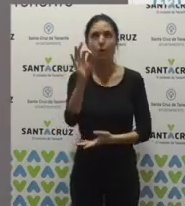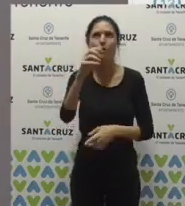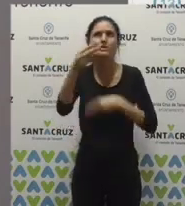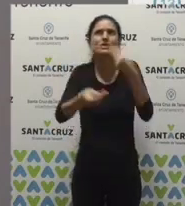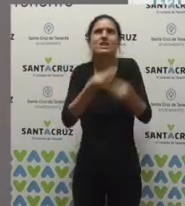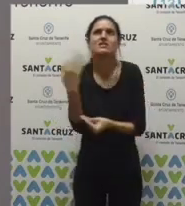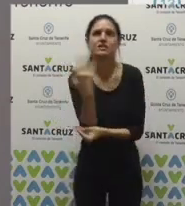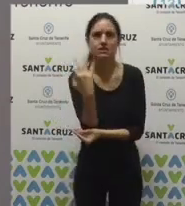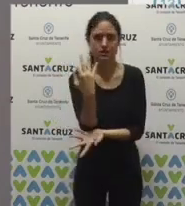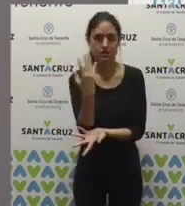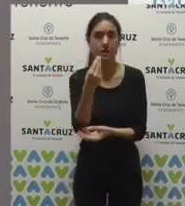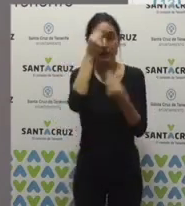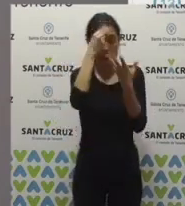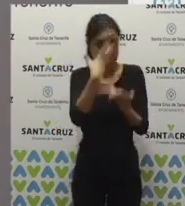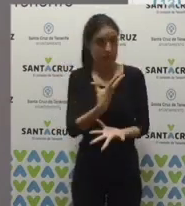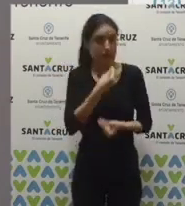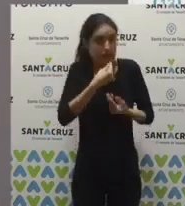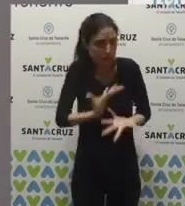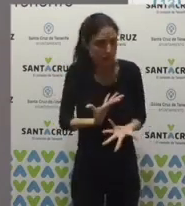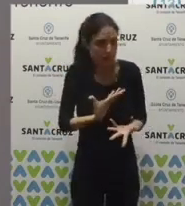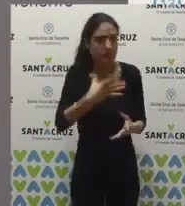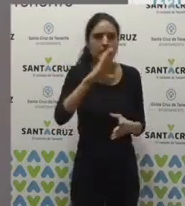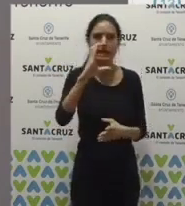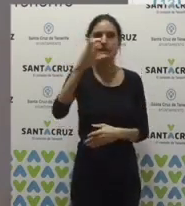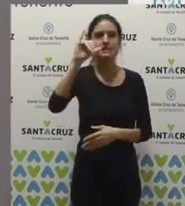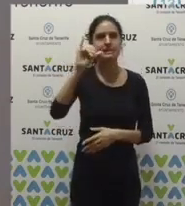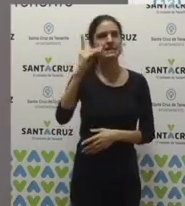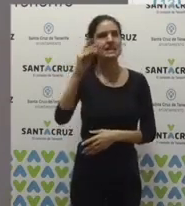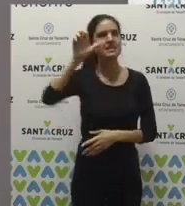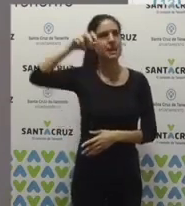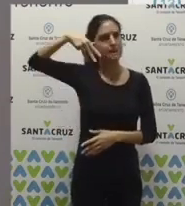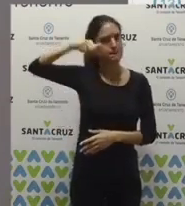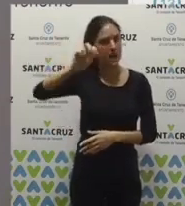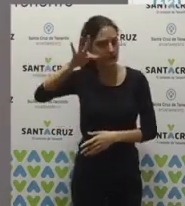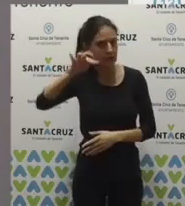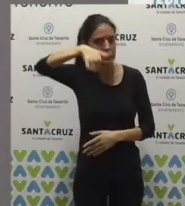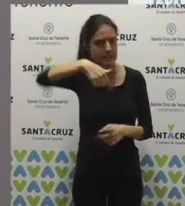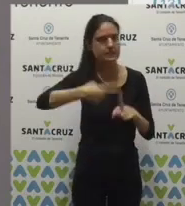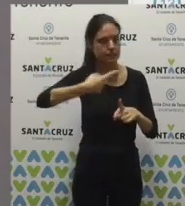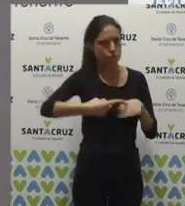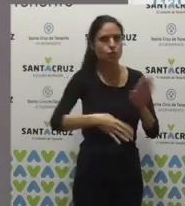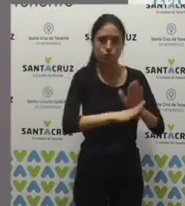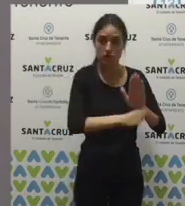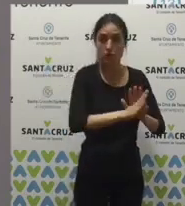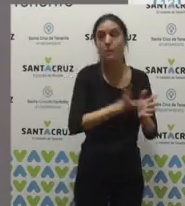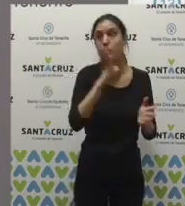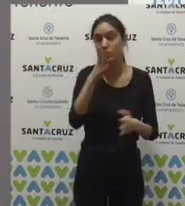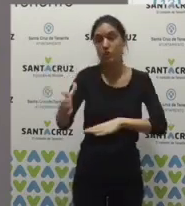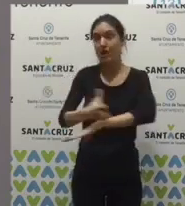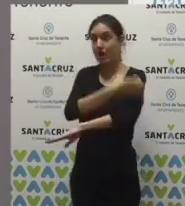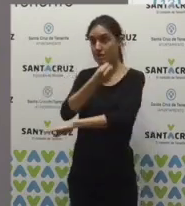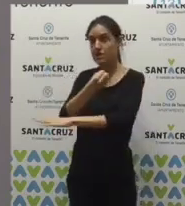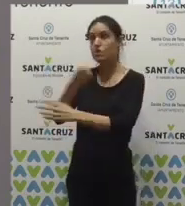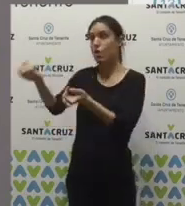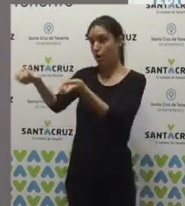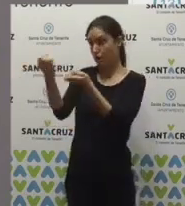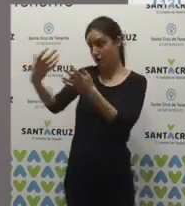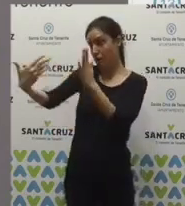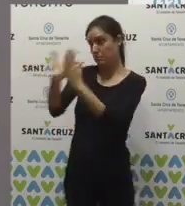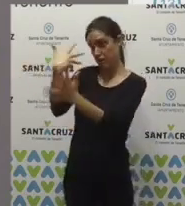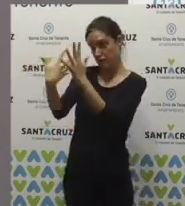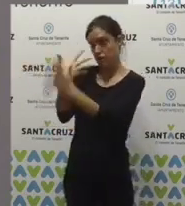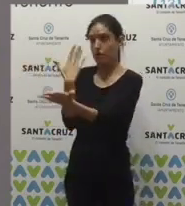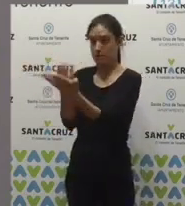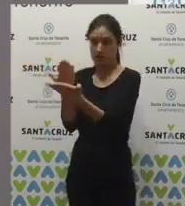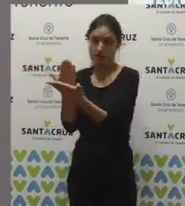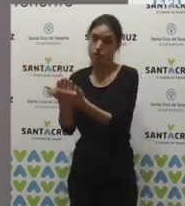que siga en santa cruz el sí de mar y pedimos al cabildo explicaciones esperemos esperaremos a un informe del cabildo al